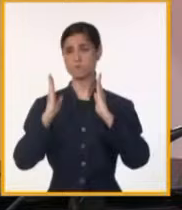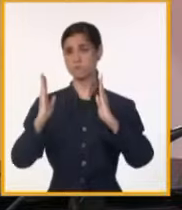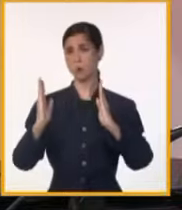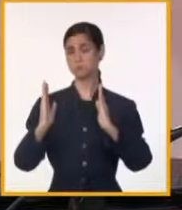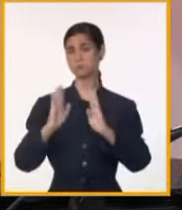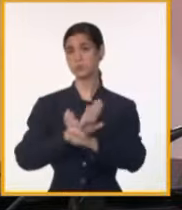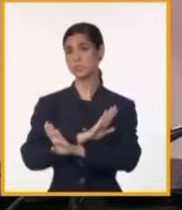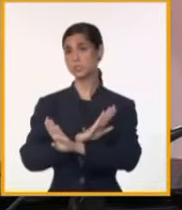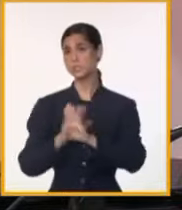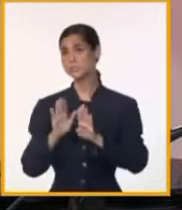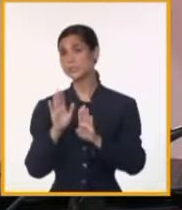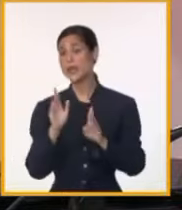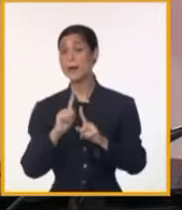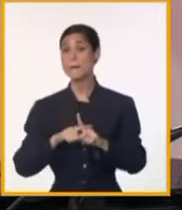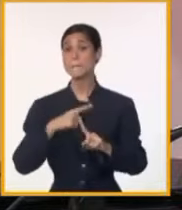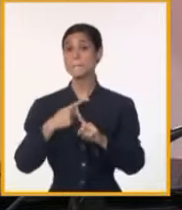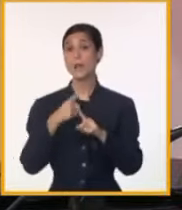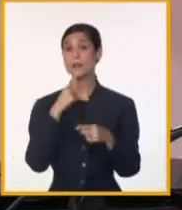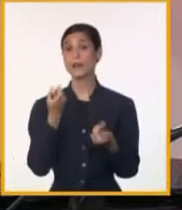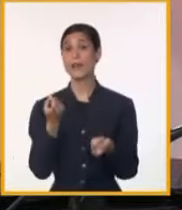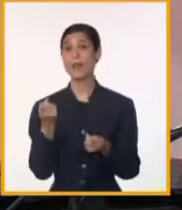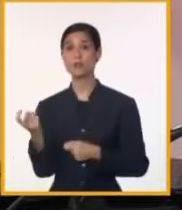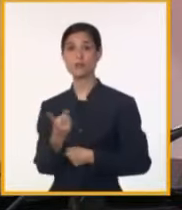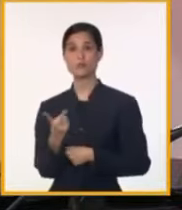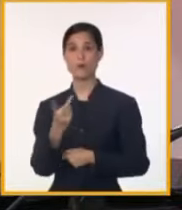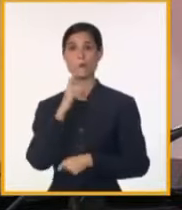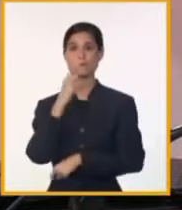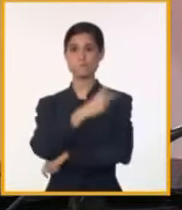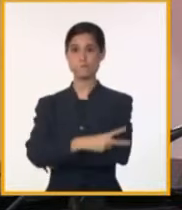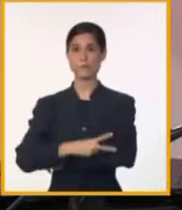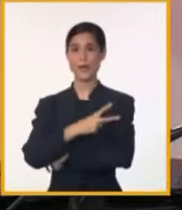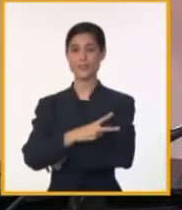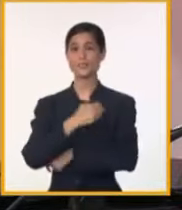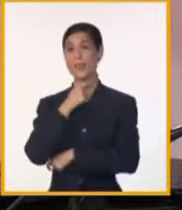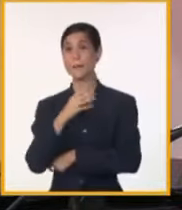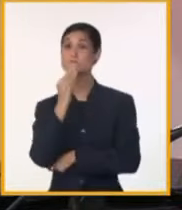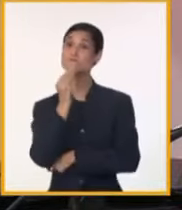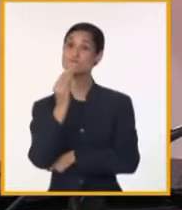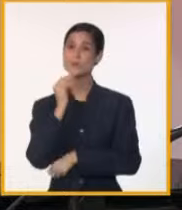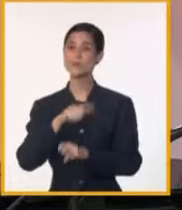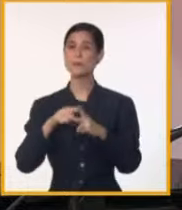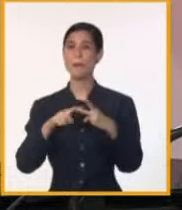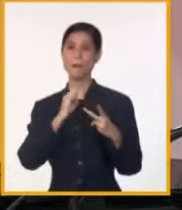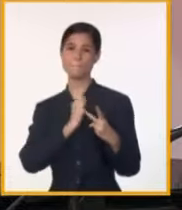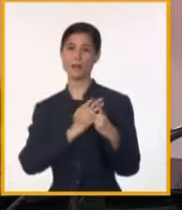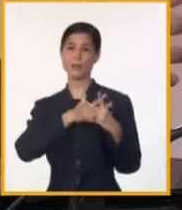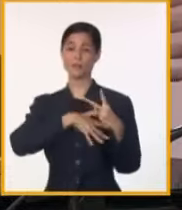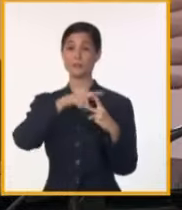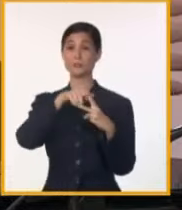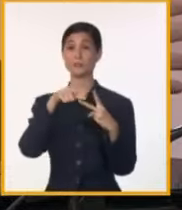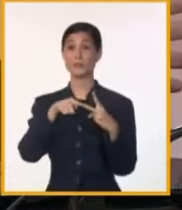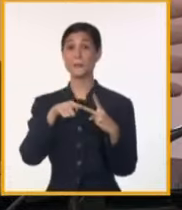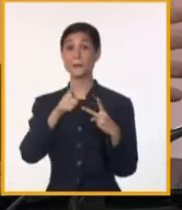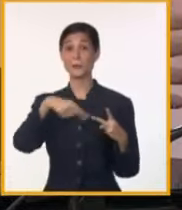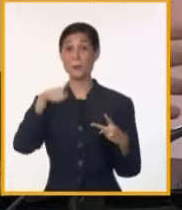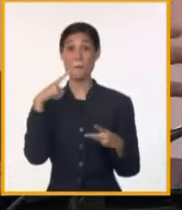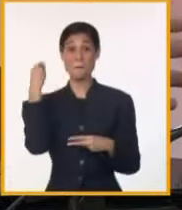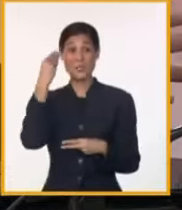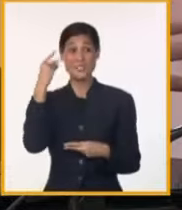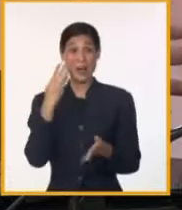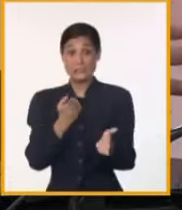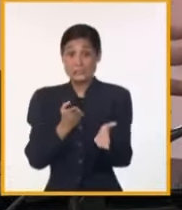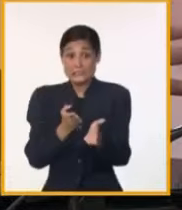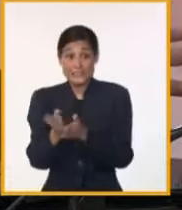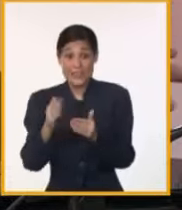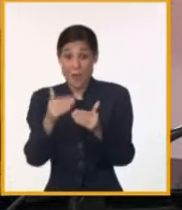más el enfrentamiento entre los israelíes y los palestinos pero nadie esperaba que un año de acciones y